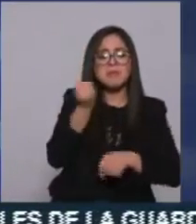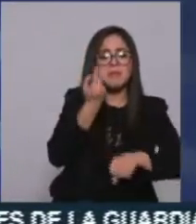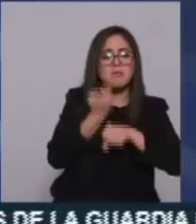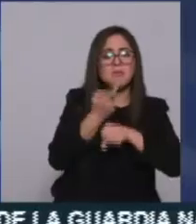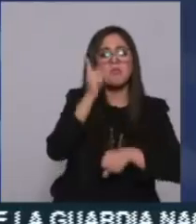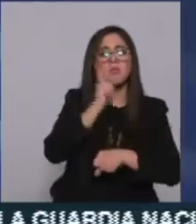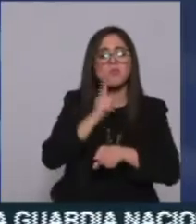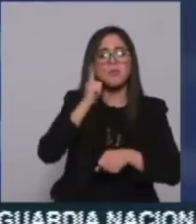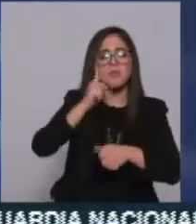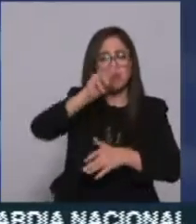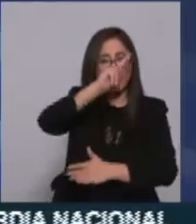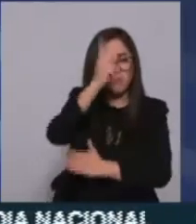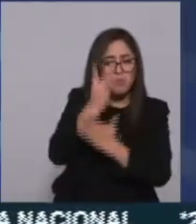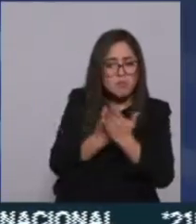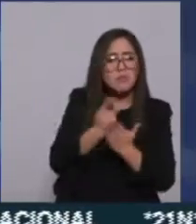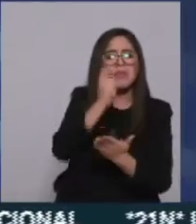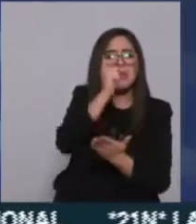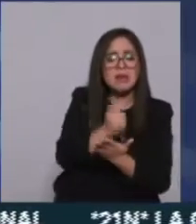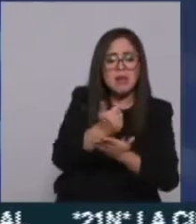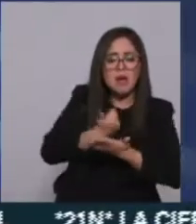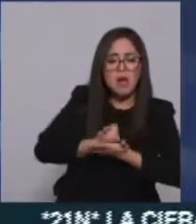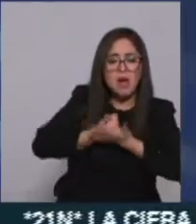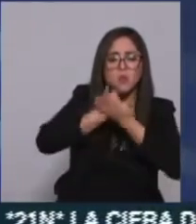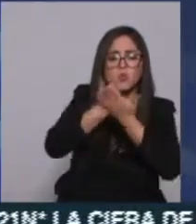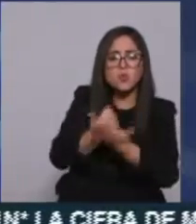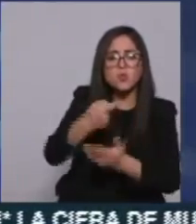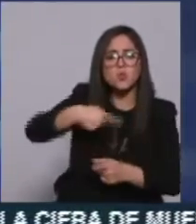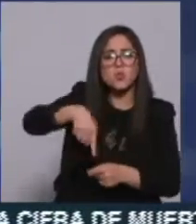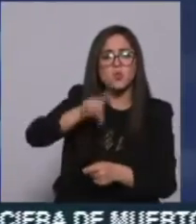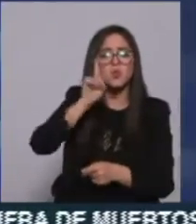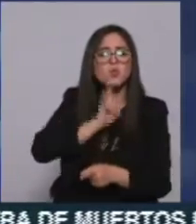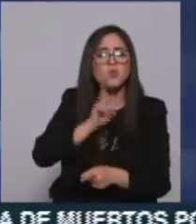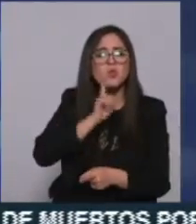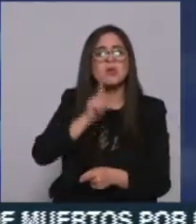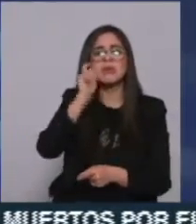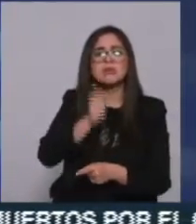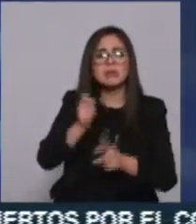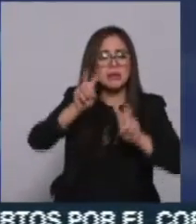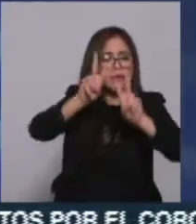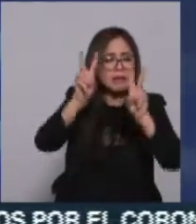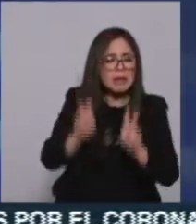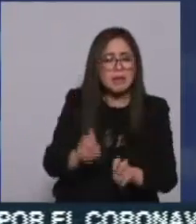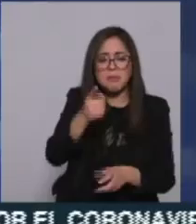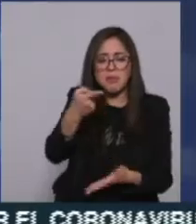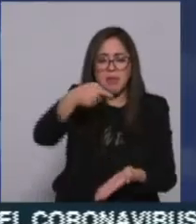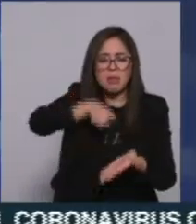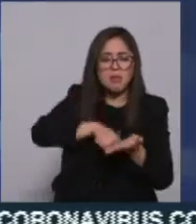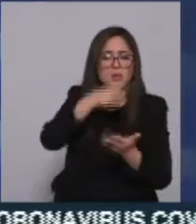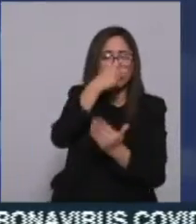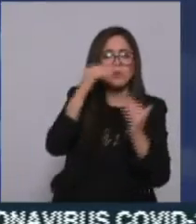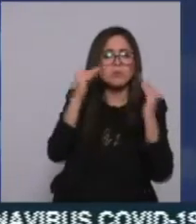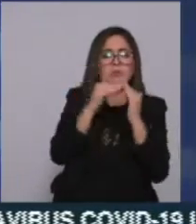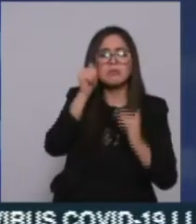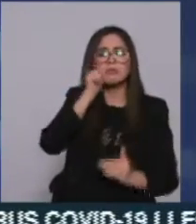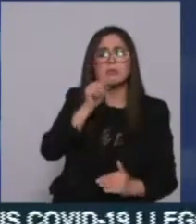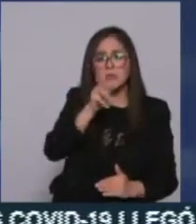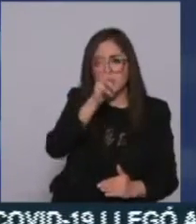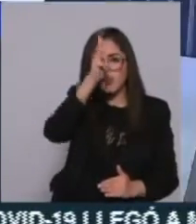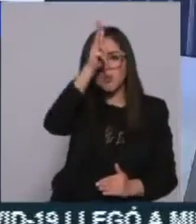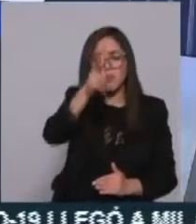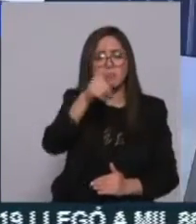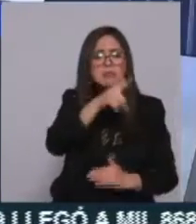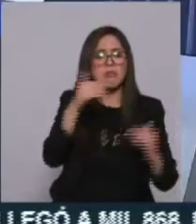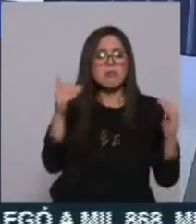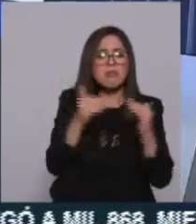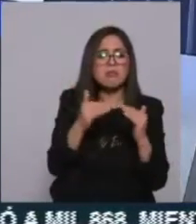Este programa acompaña a las mujeres en esta realidad terrible de la violencia cotidiana. ¿Qué ocurre con la violencia doméstica en